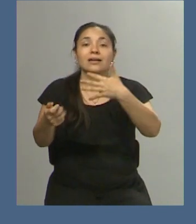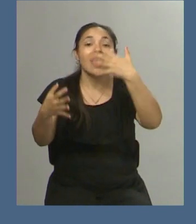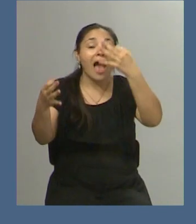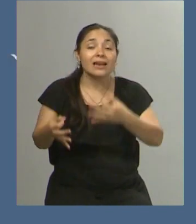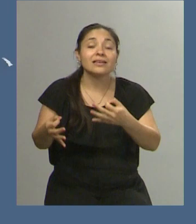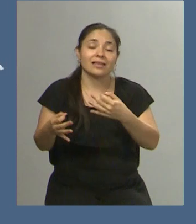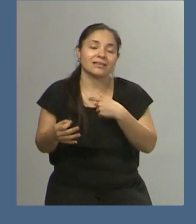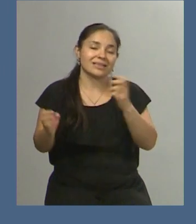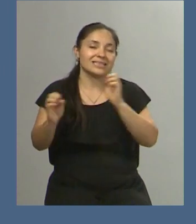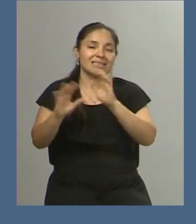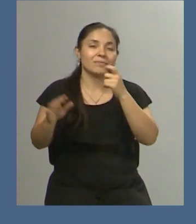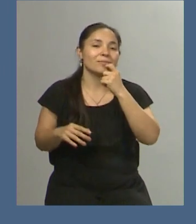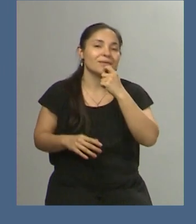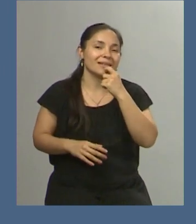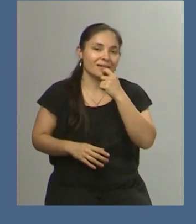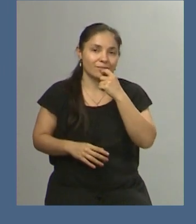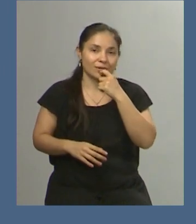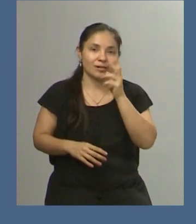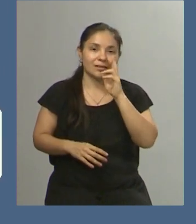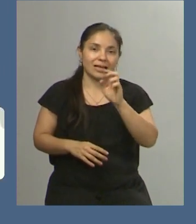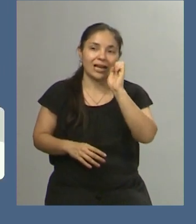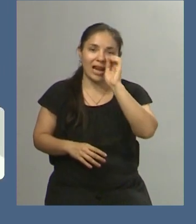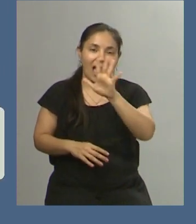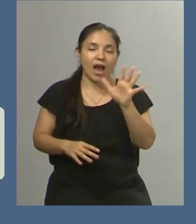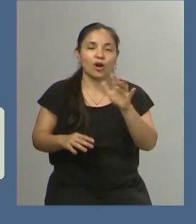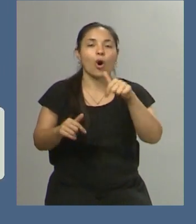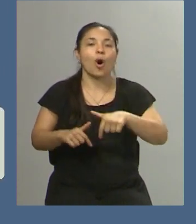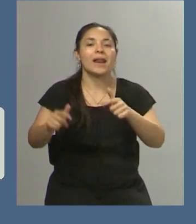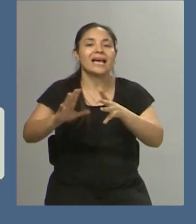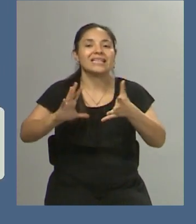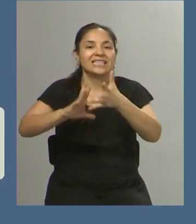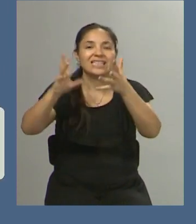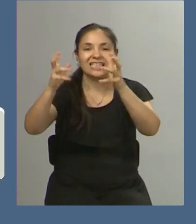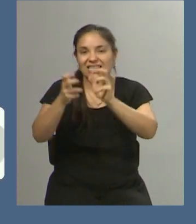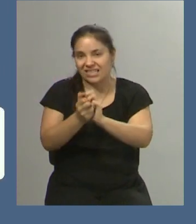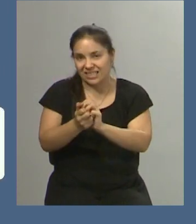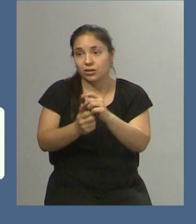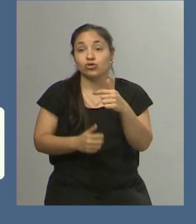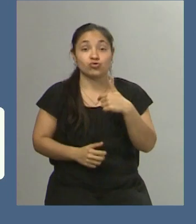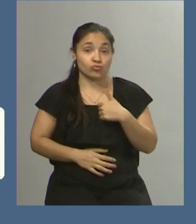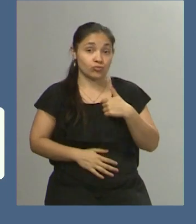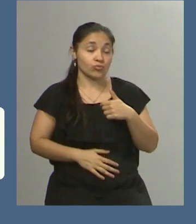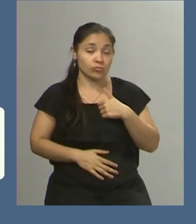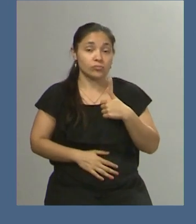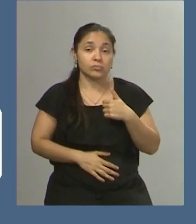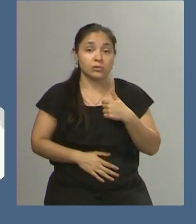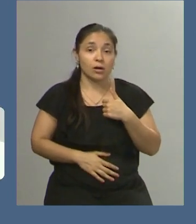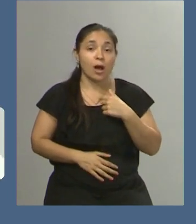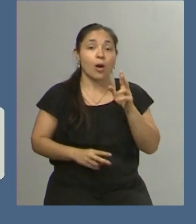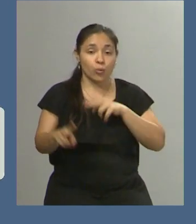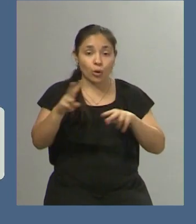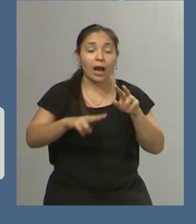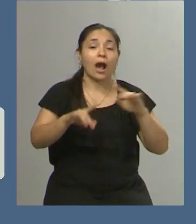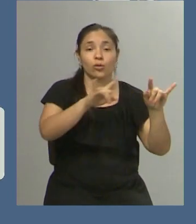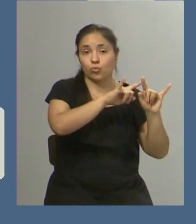y lo vemos muy simplemente a la luz de la crisis de estos días. Sí. Yo he buscado en las páginas web,